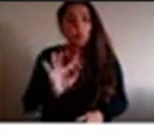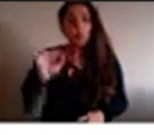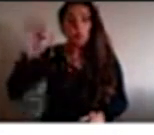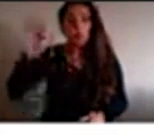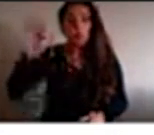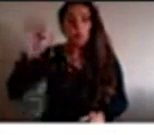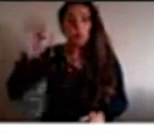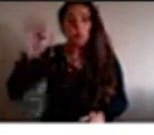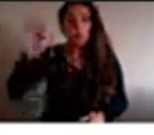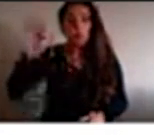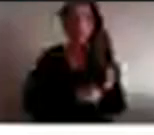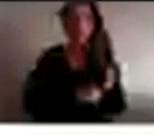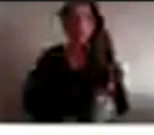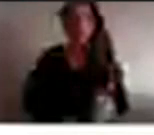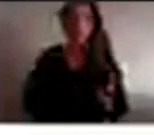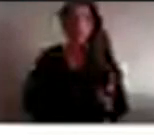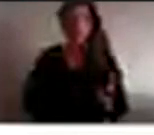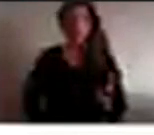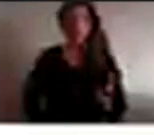favor.